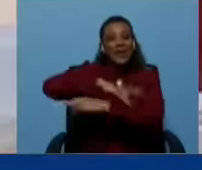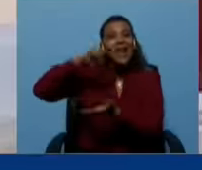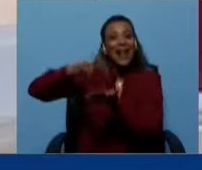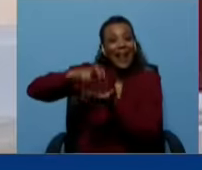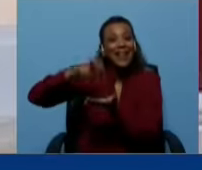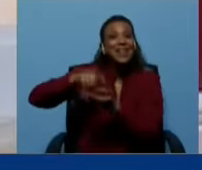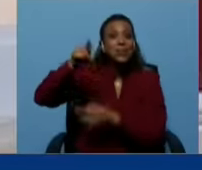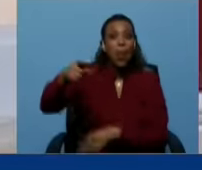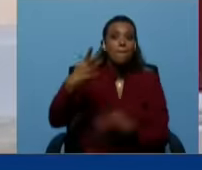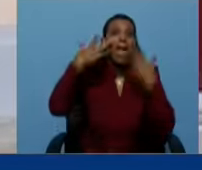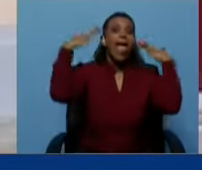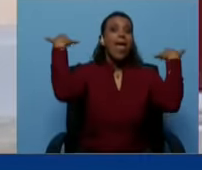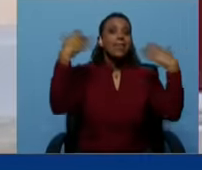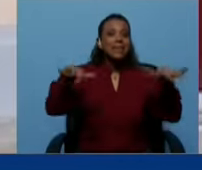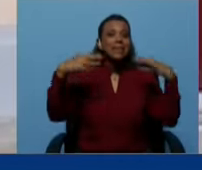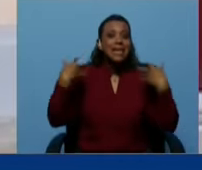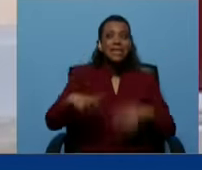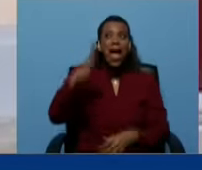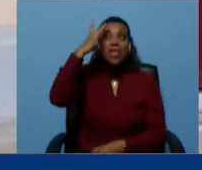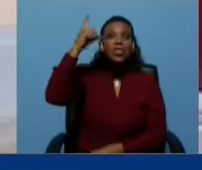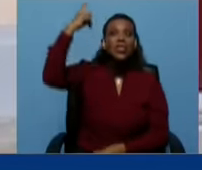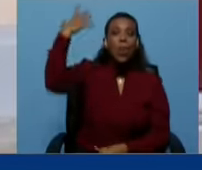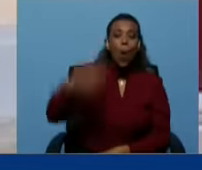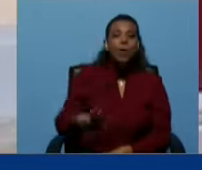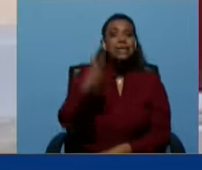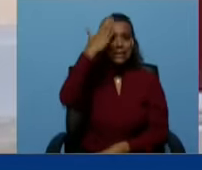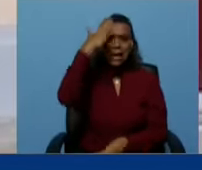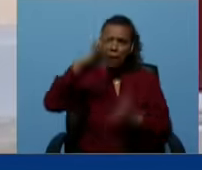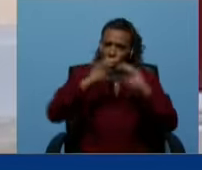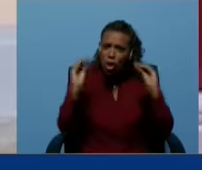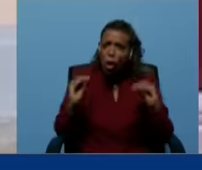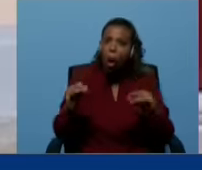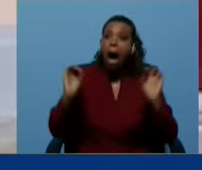Bendito, dice ella. Ay, Dios mío, saben todo.